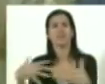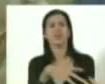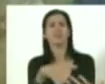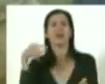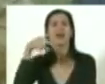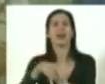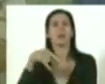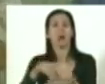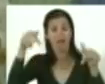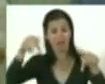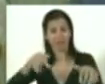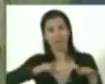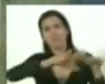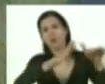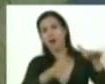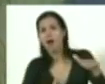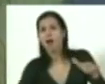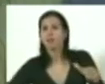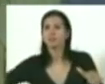estos valles.